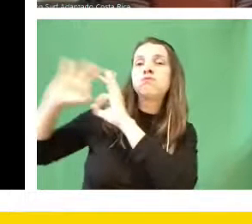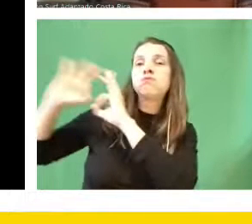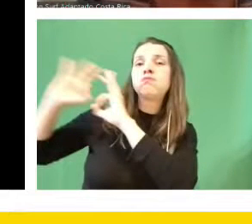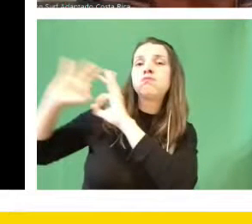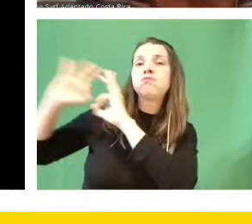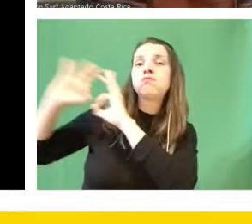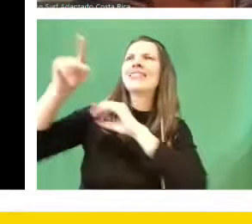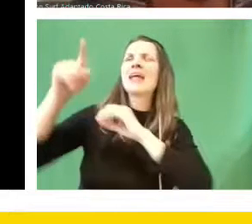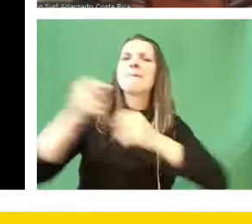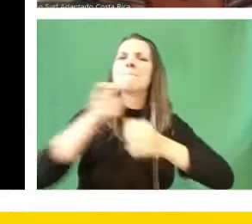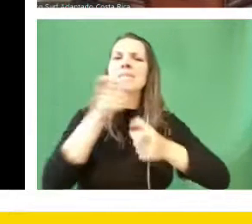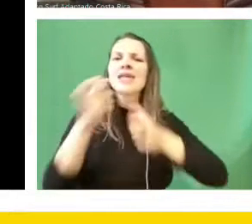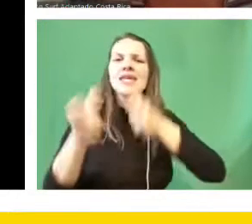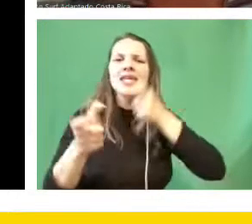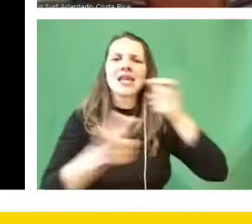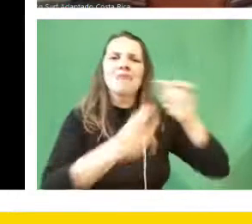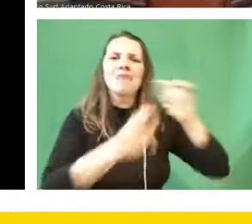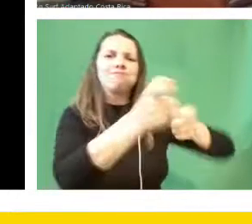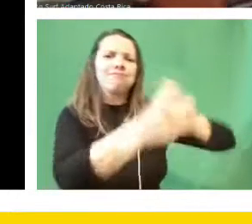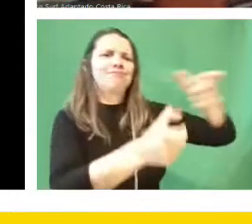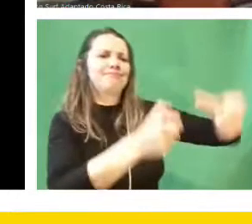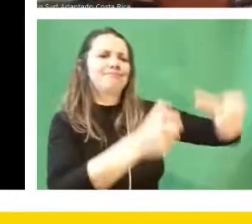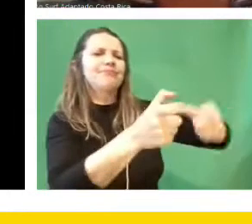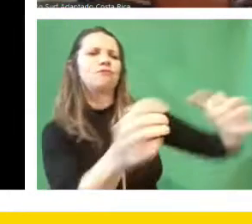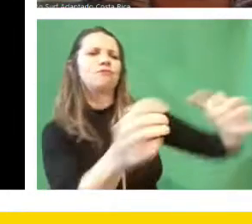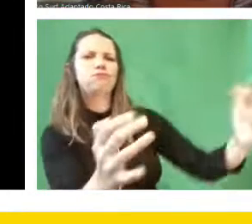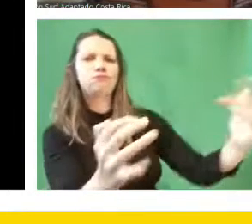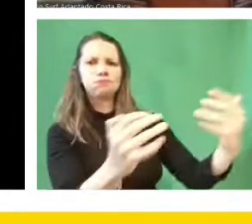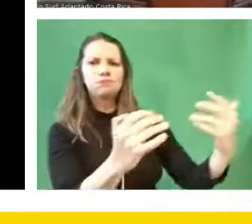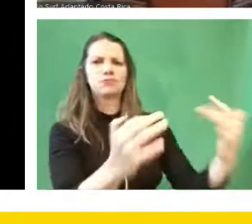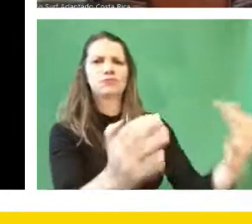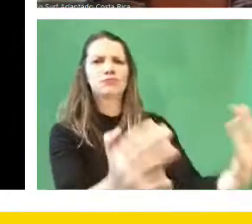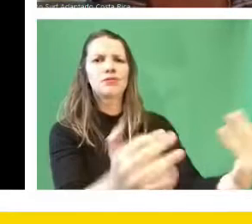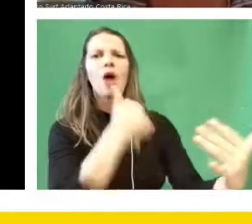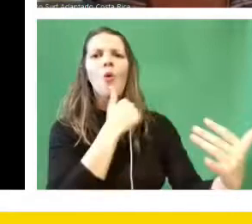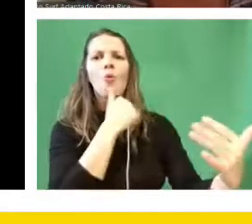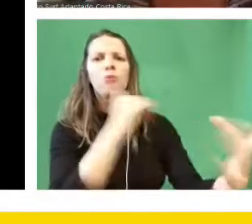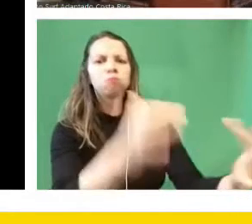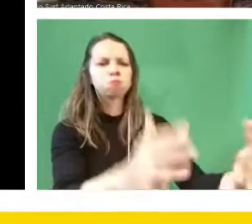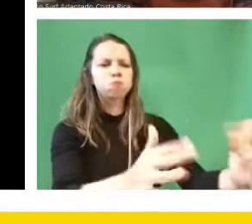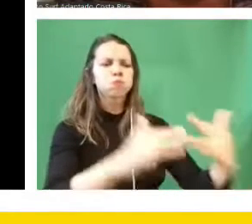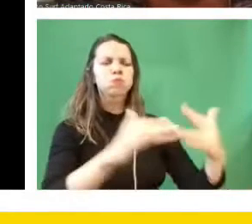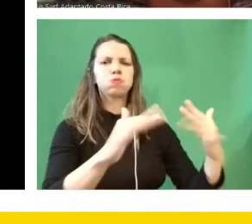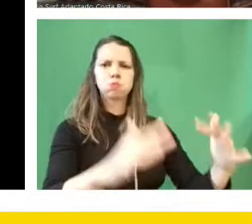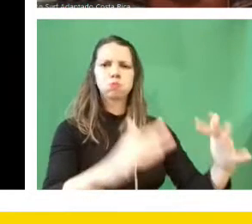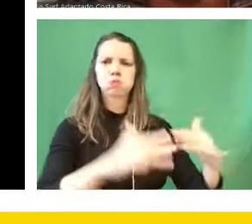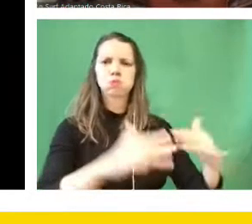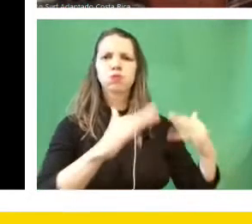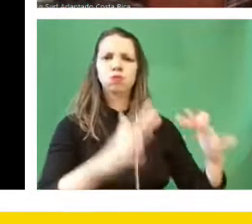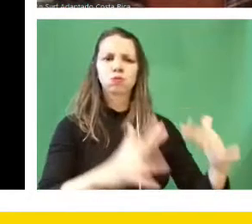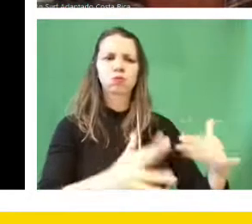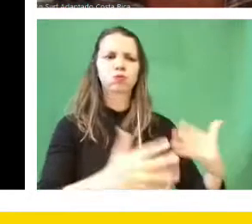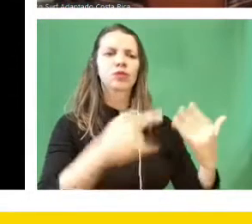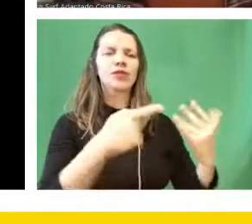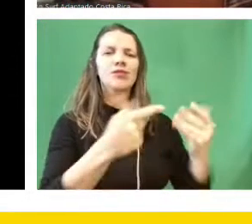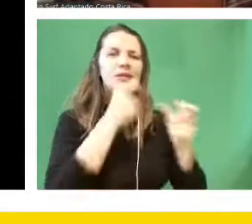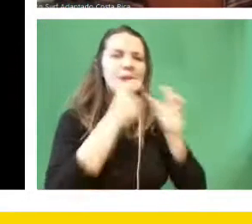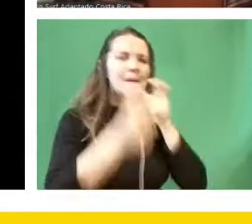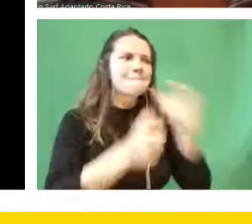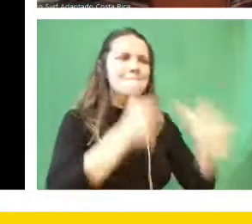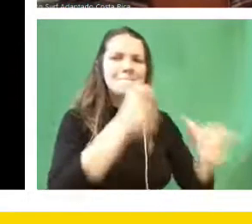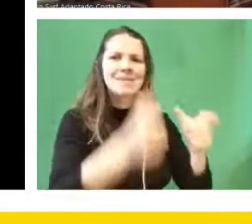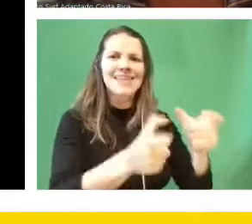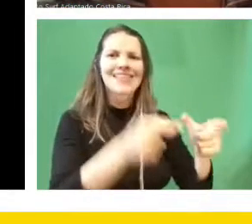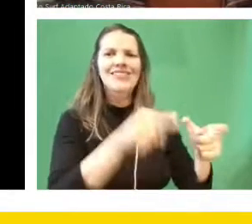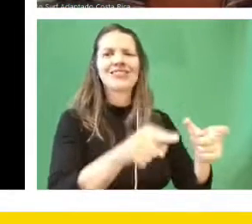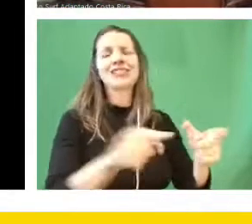accesibilidad para todos en general, y el hecho de tener a una persona que brinde ese servicio, pues es